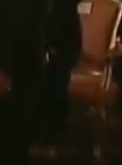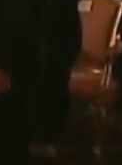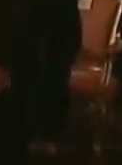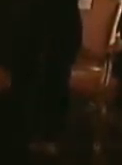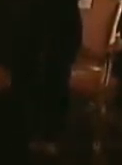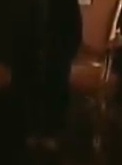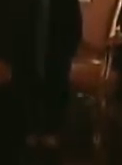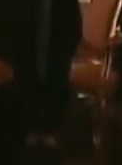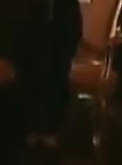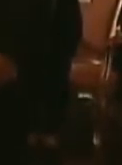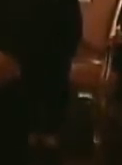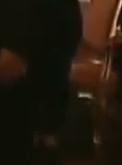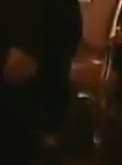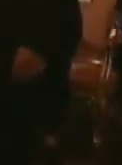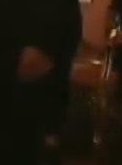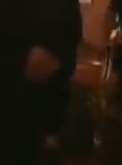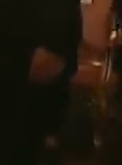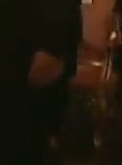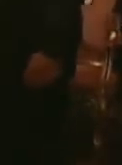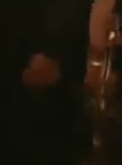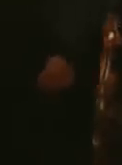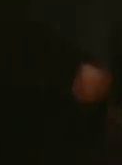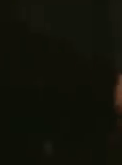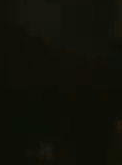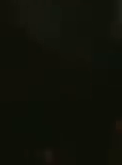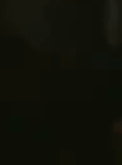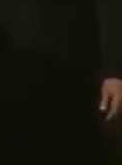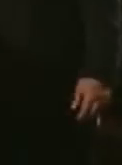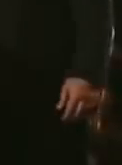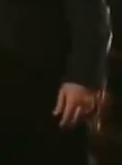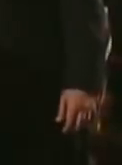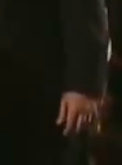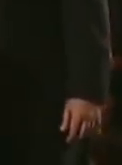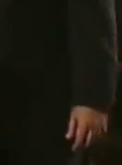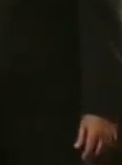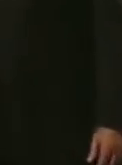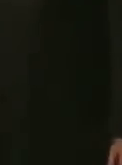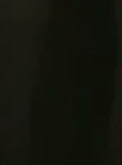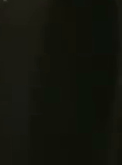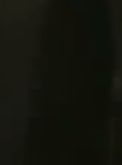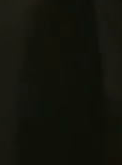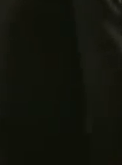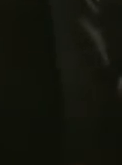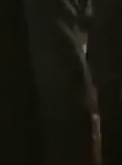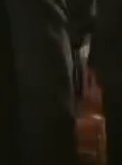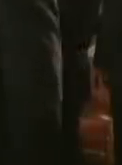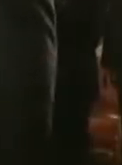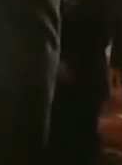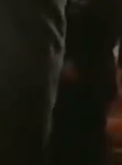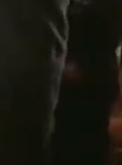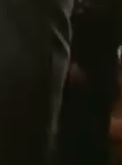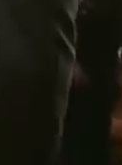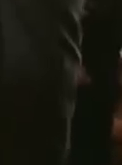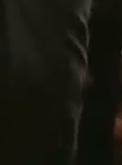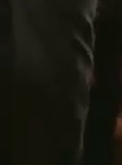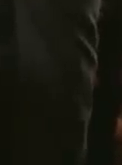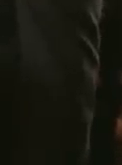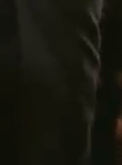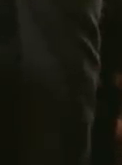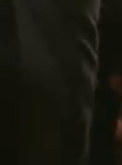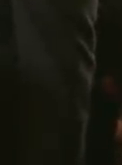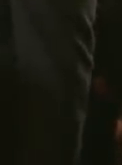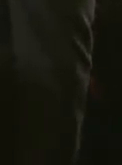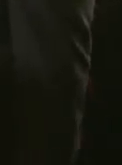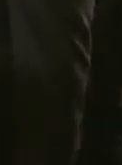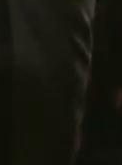legado. Earle representa una generación brillante de la izquierda unitaria que construyó caminos de la izquierda, que respetó a Chávez,